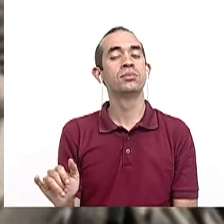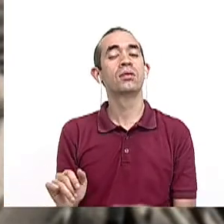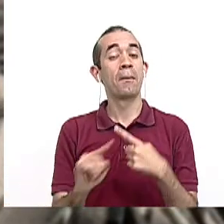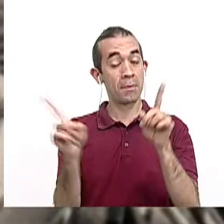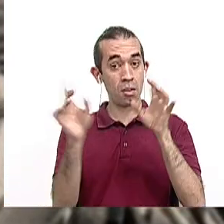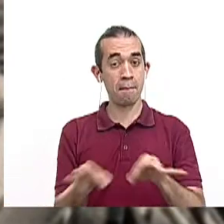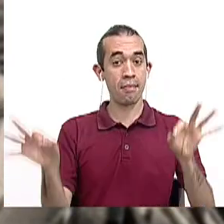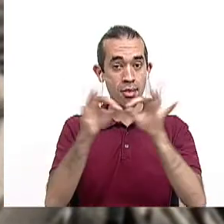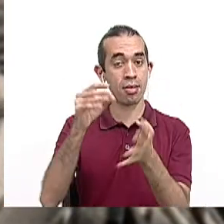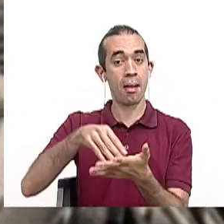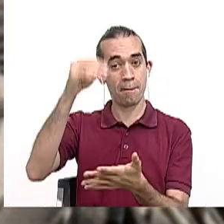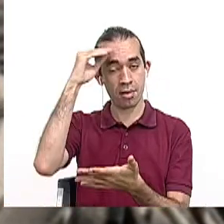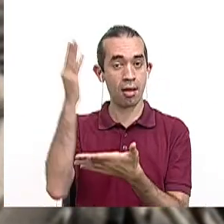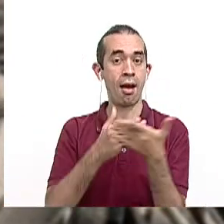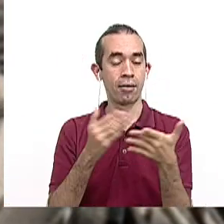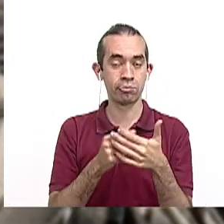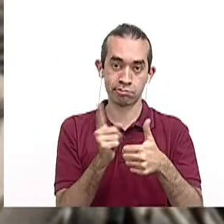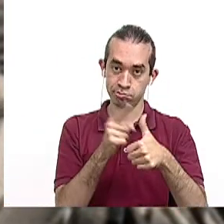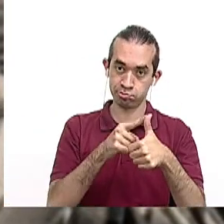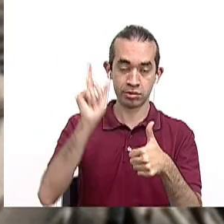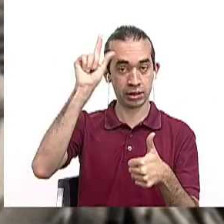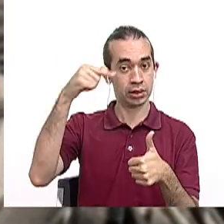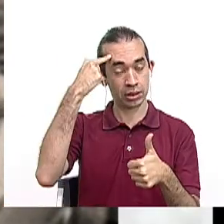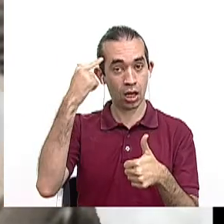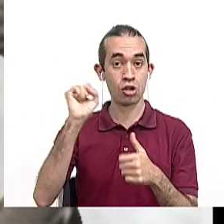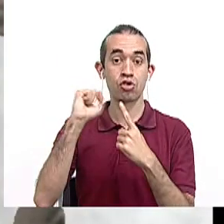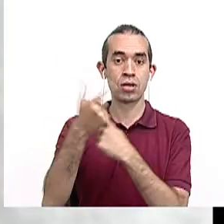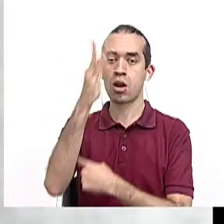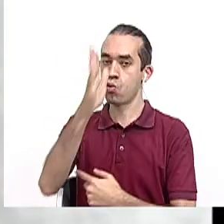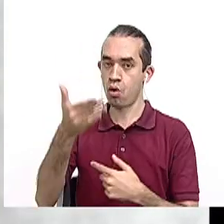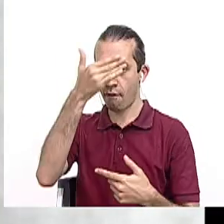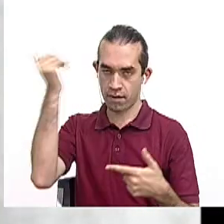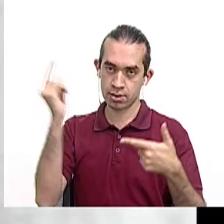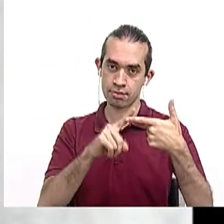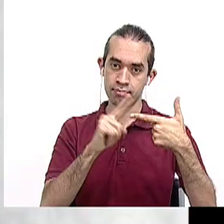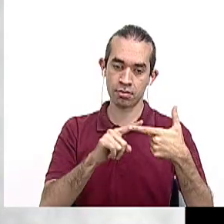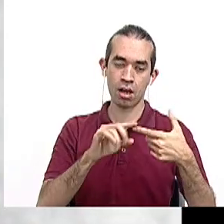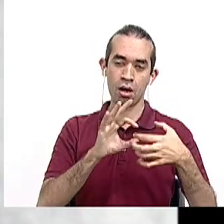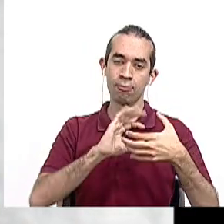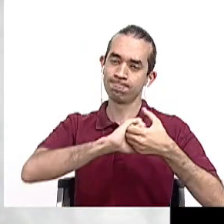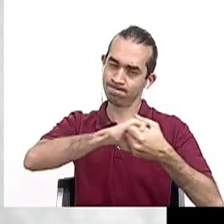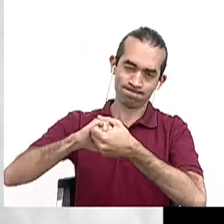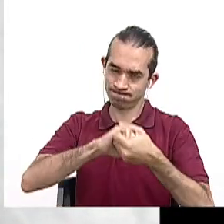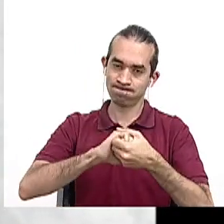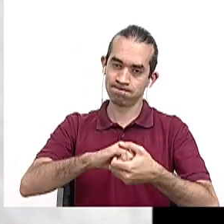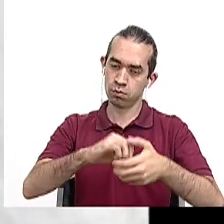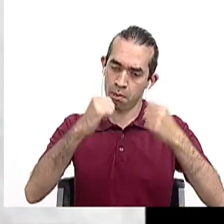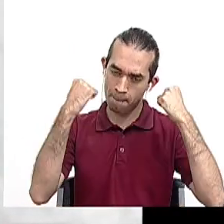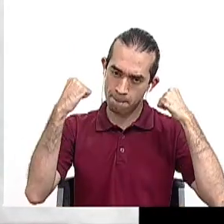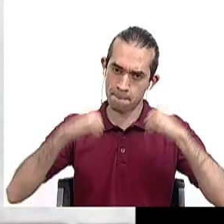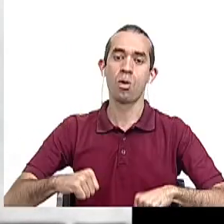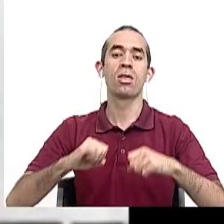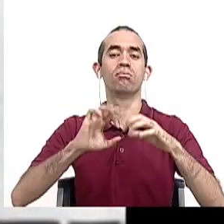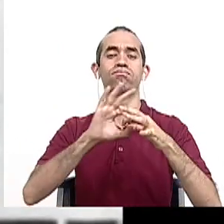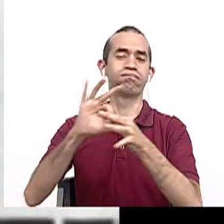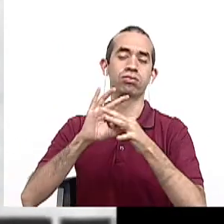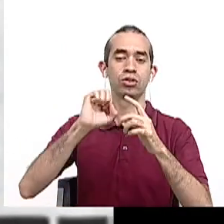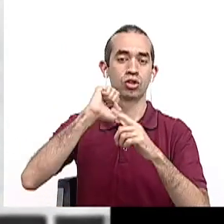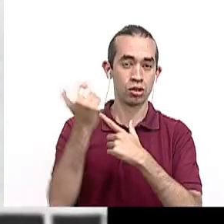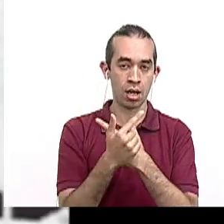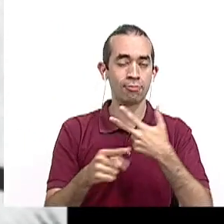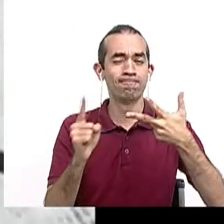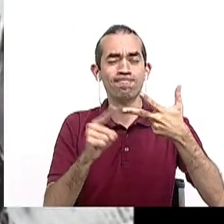algunas lecciones. El Estado social nunca debe olvidarse. La solidaridad es una herramienta potente para lograr la cohesión social. Y lo